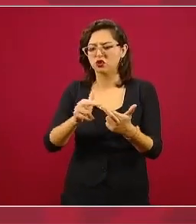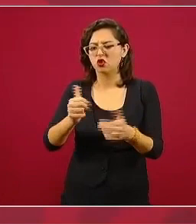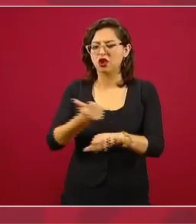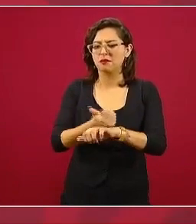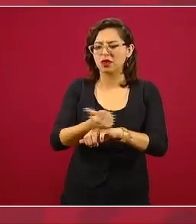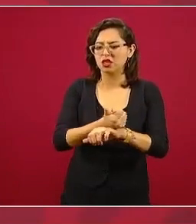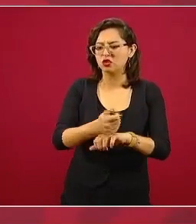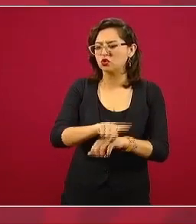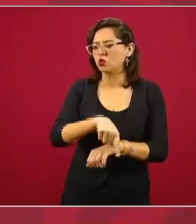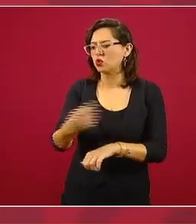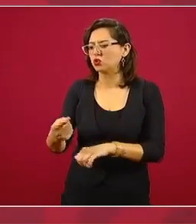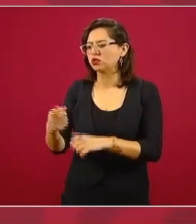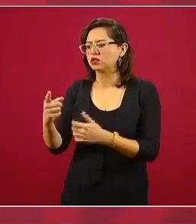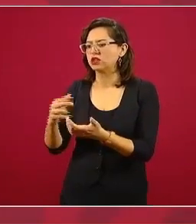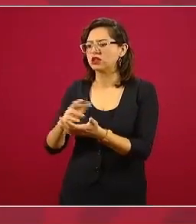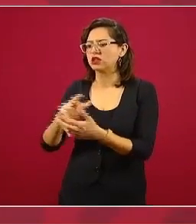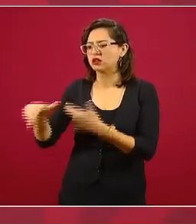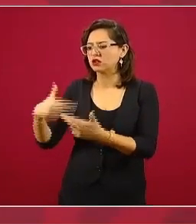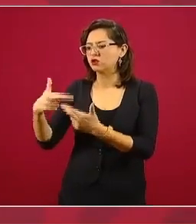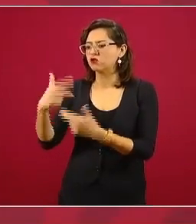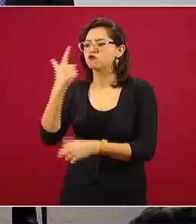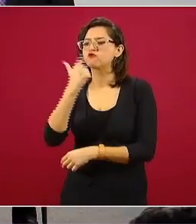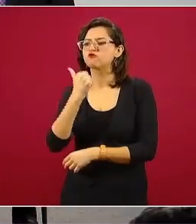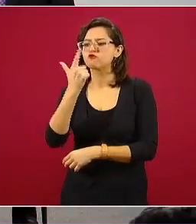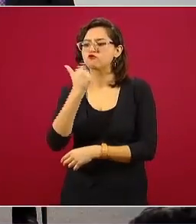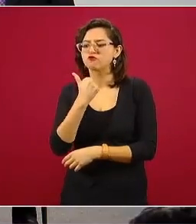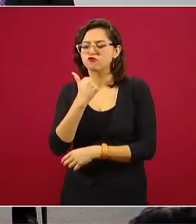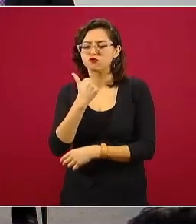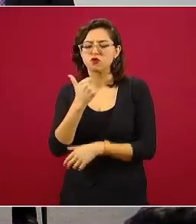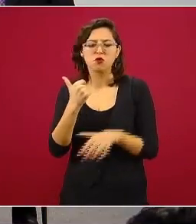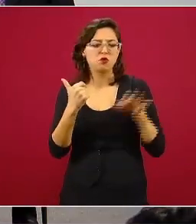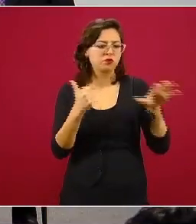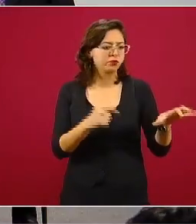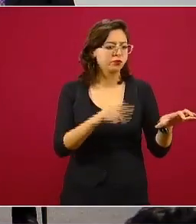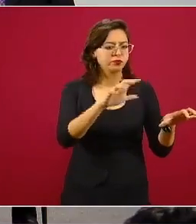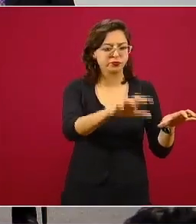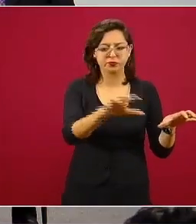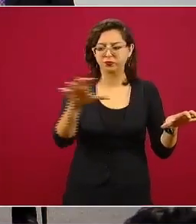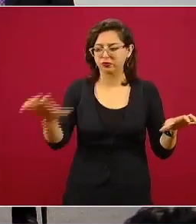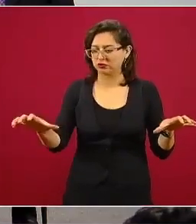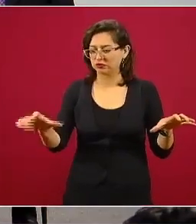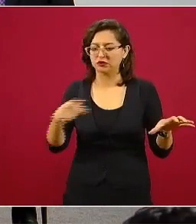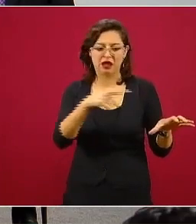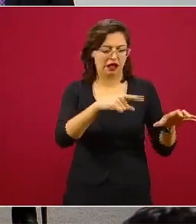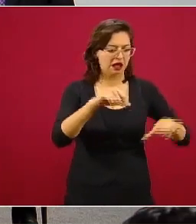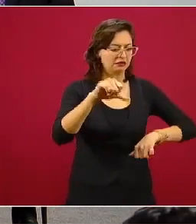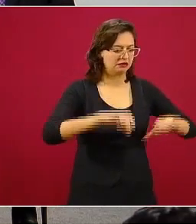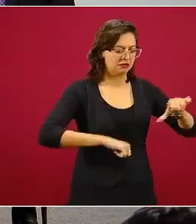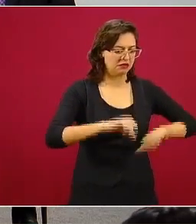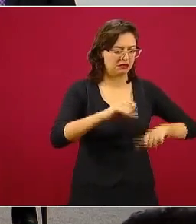rojo, y las distintas también actividades, tratando esto